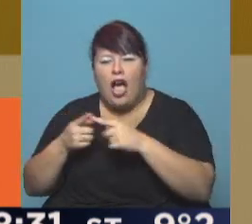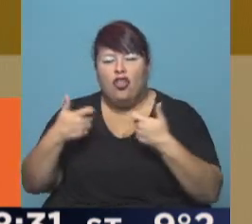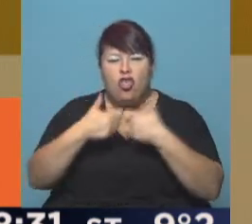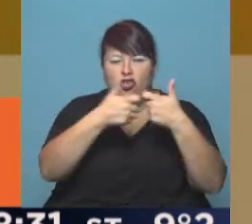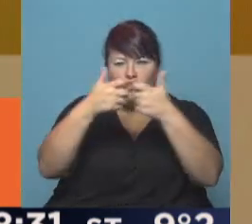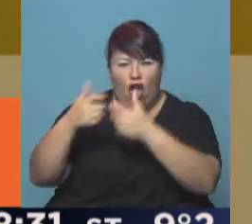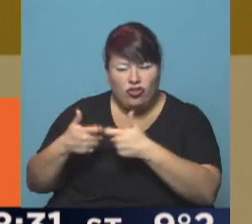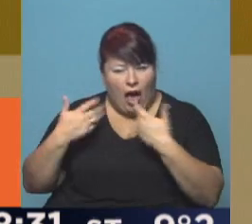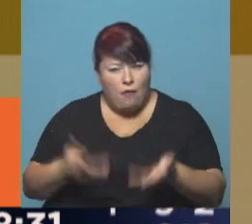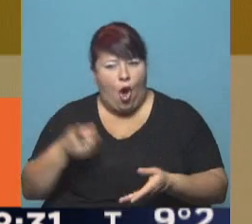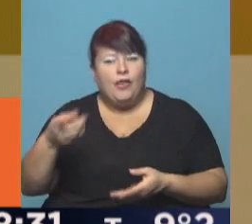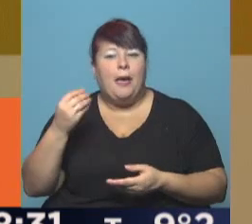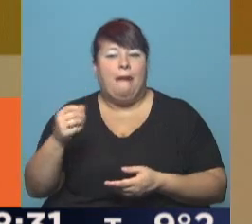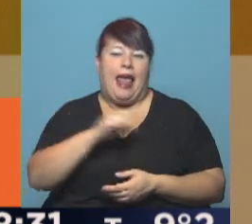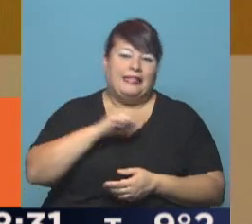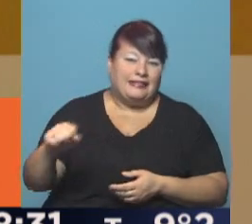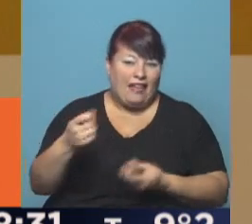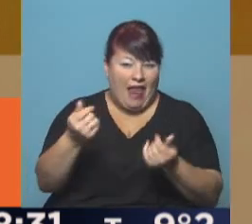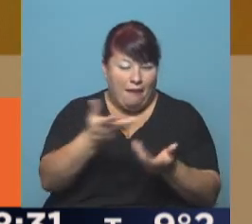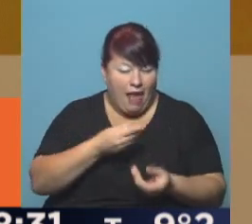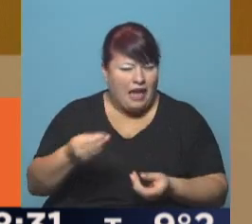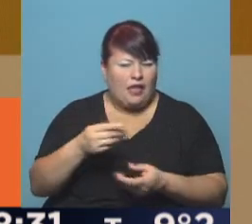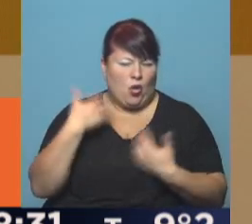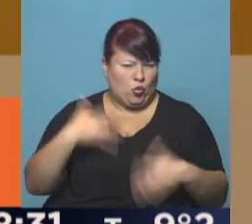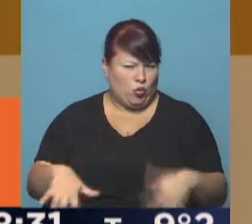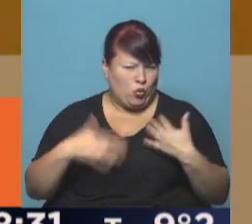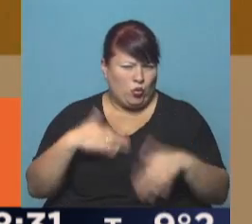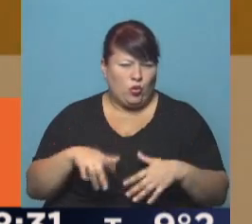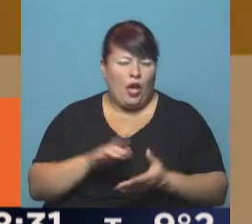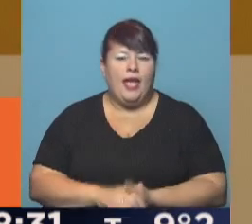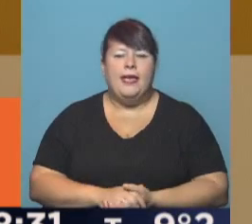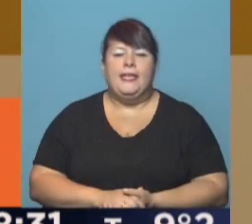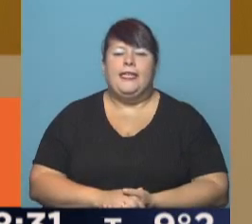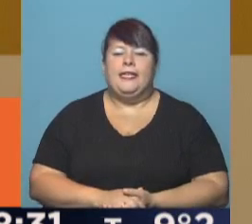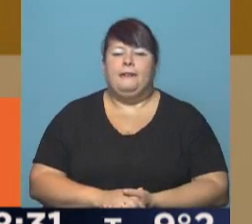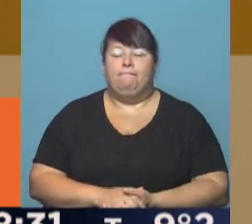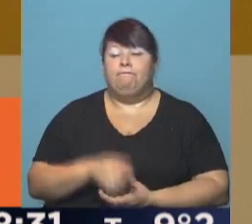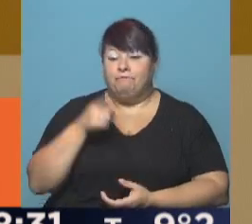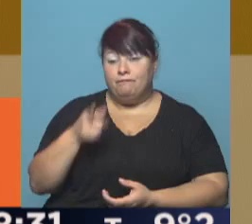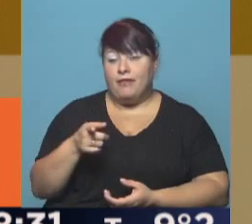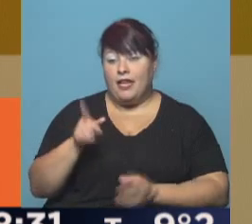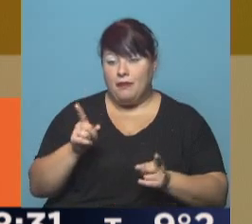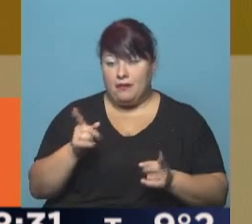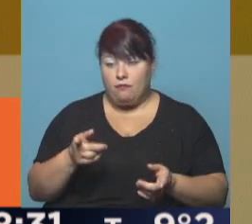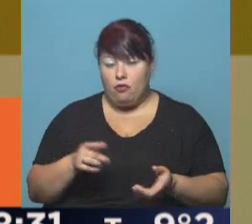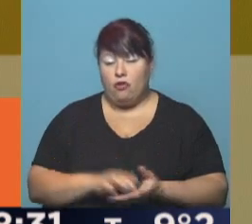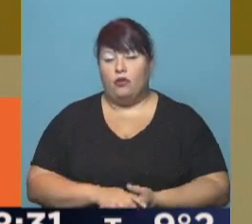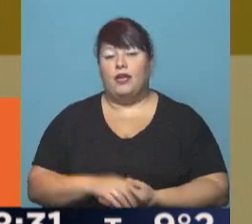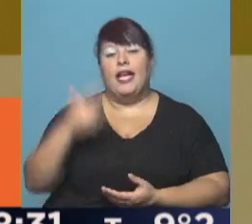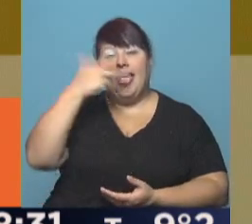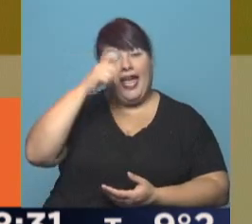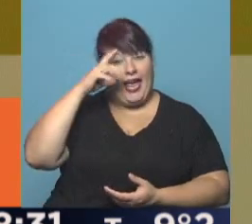que usaban para poder defraudar esos recursos, es impresionante. Eso es lo que pasó.